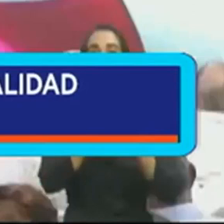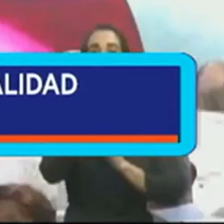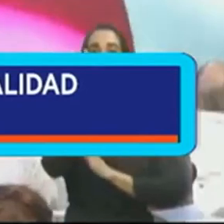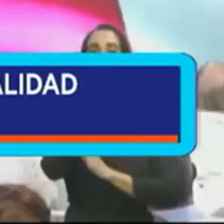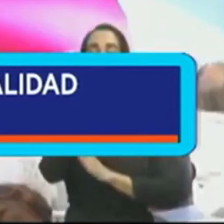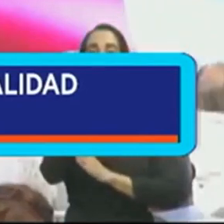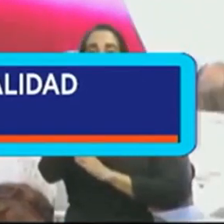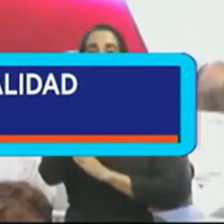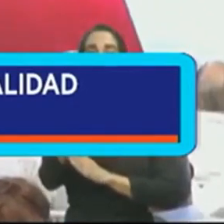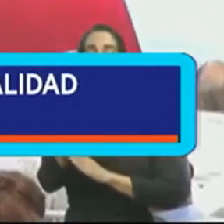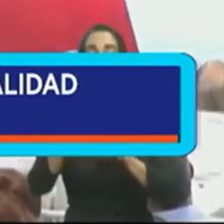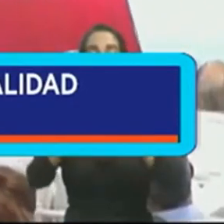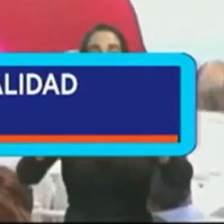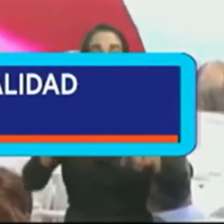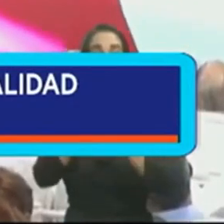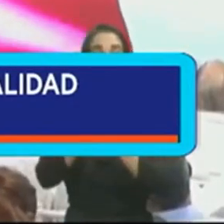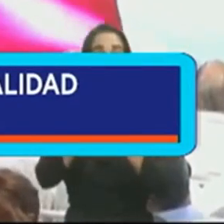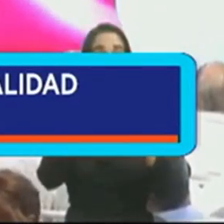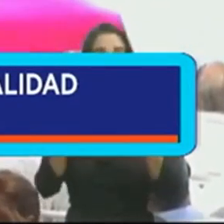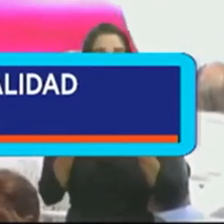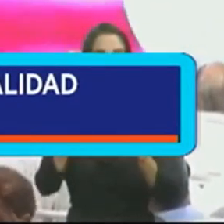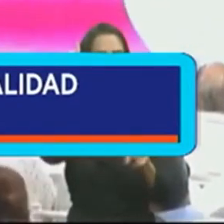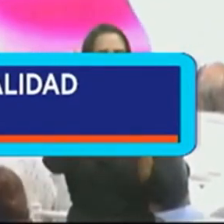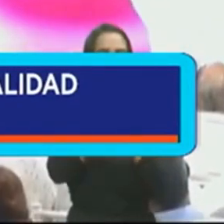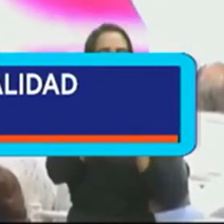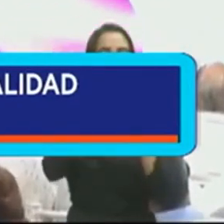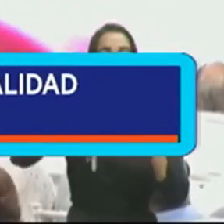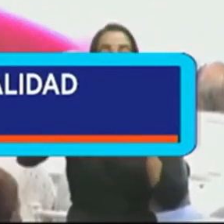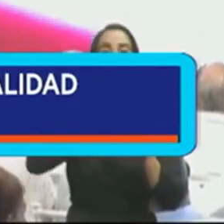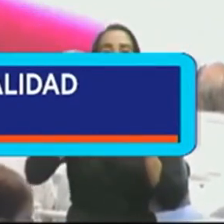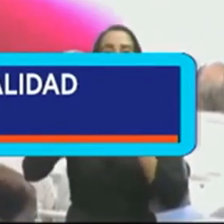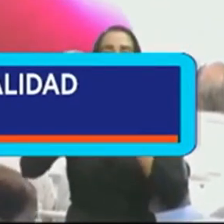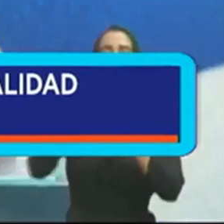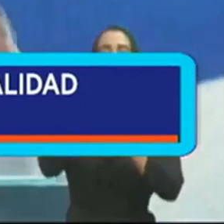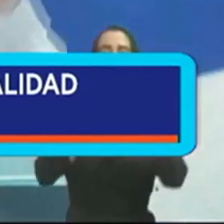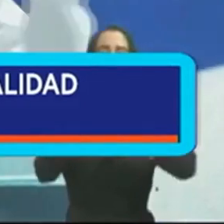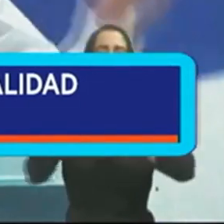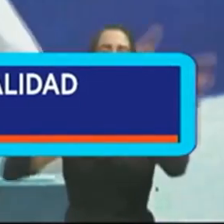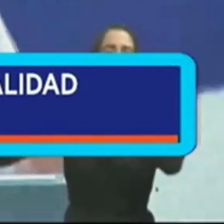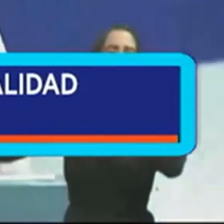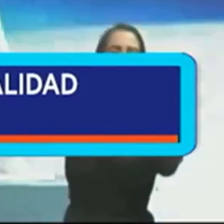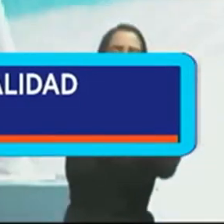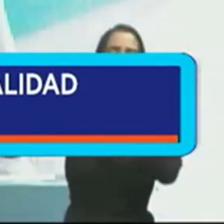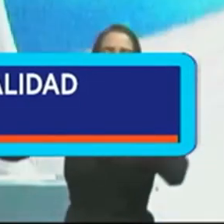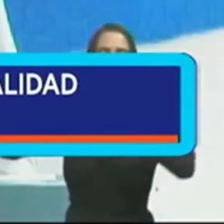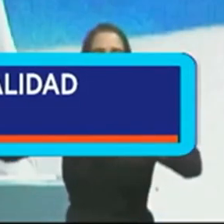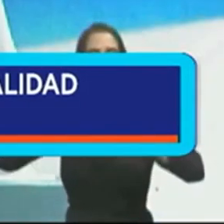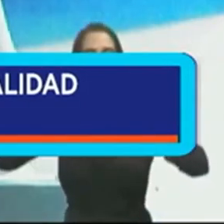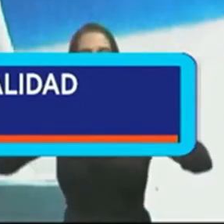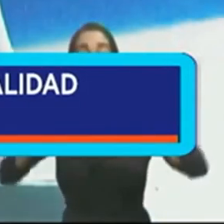14-2022 del Ministerio de Trabajo. Un acuerdo al que hemos llegado después de muchos meses de intenso esfuerzo, como dije al